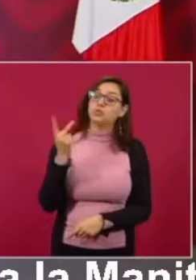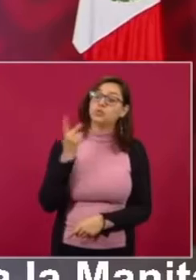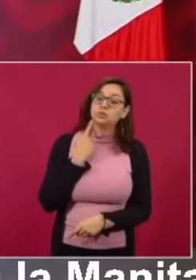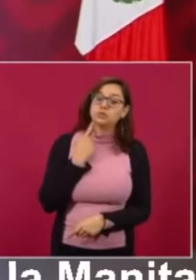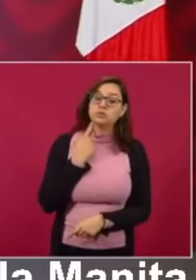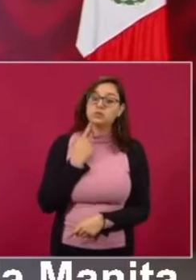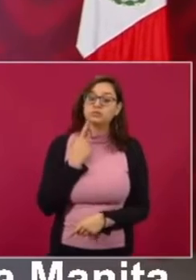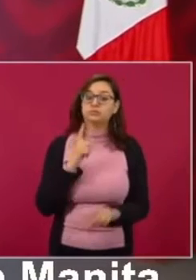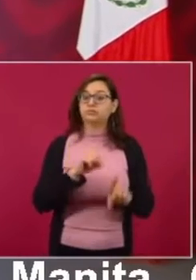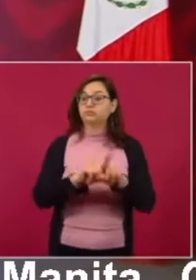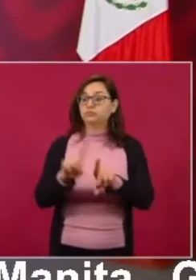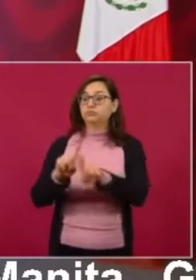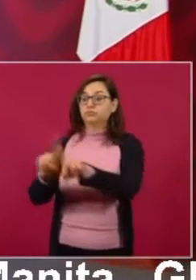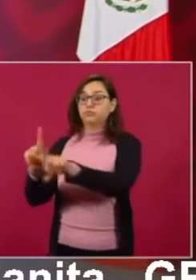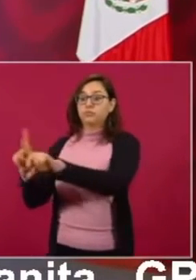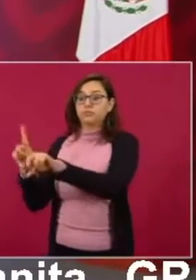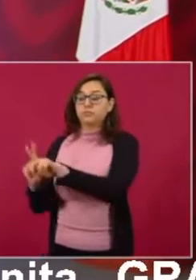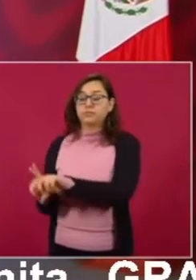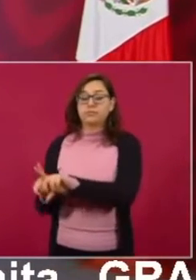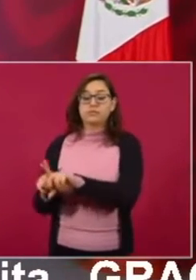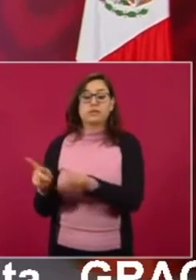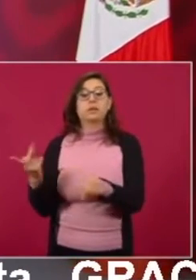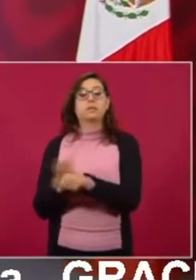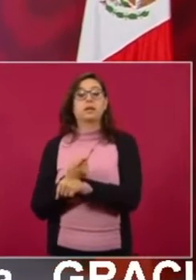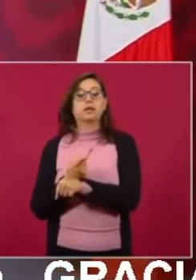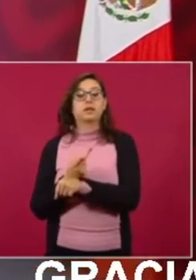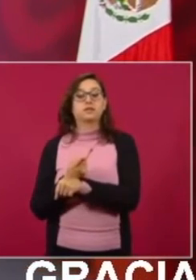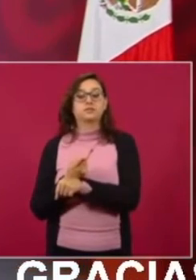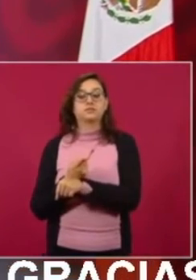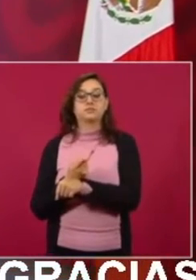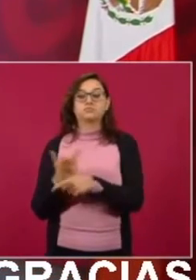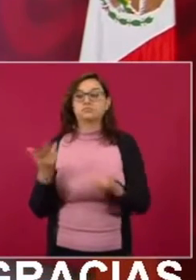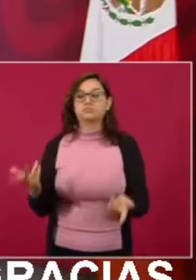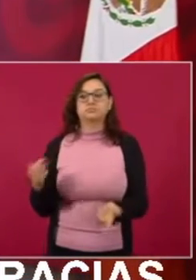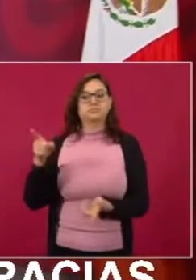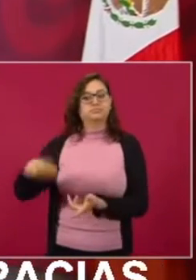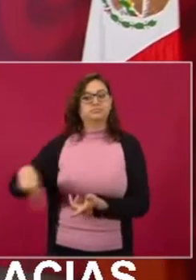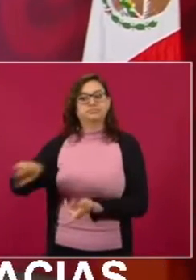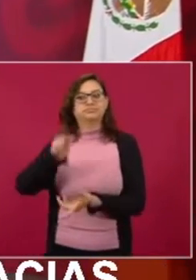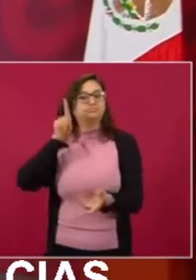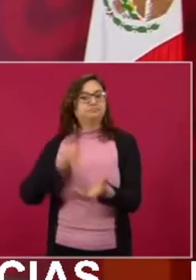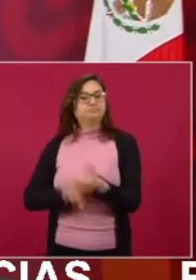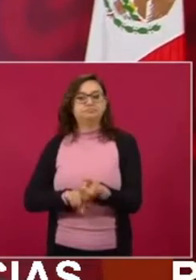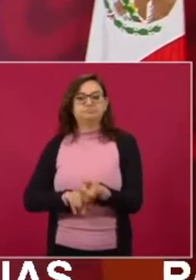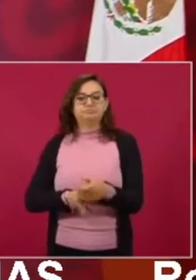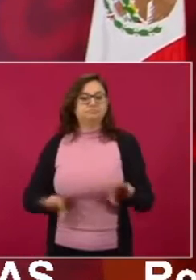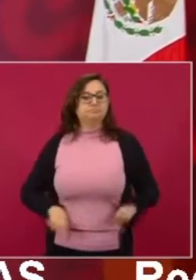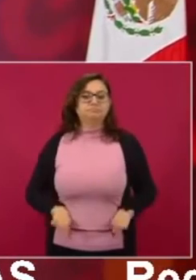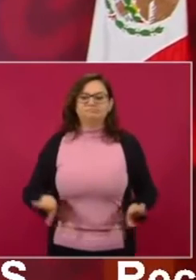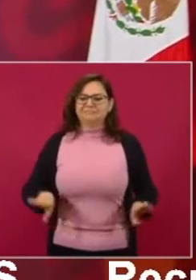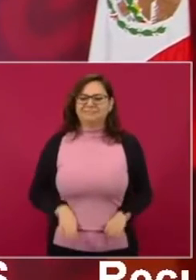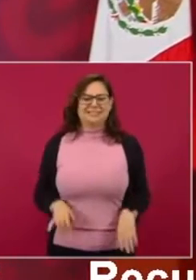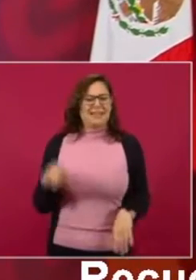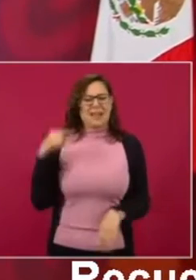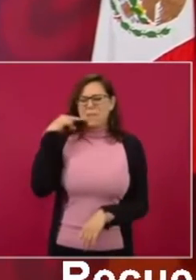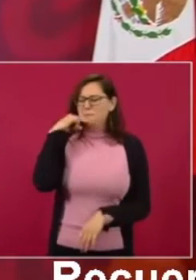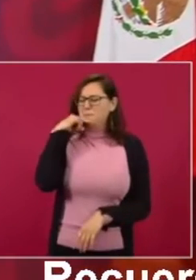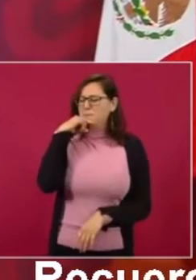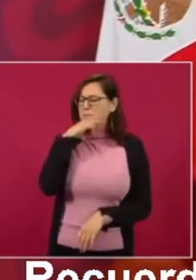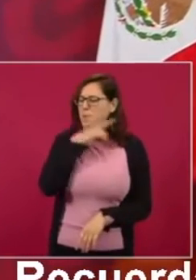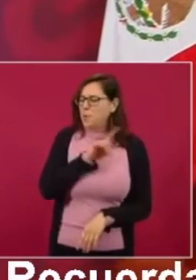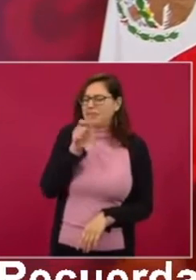que como decíamos si vais su verdadera doctrina es la hipocresía